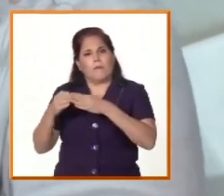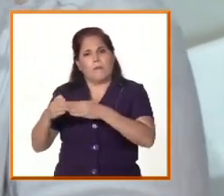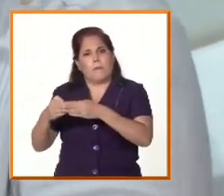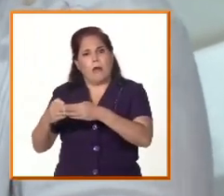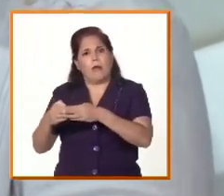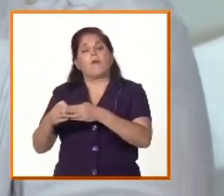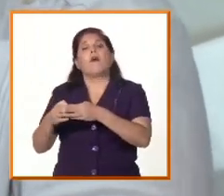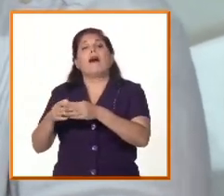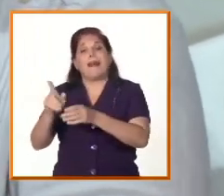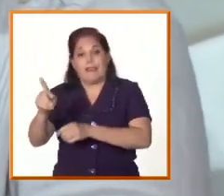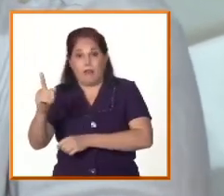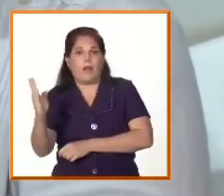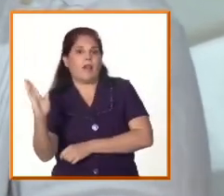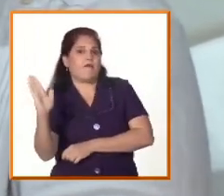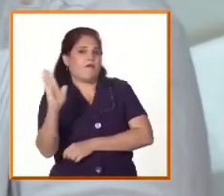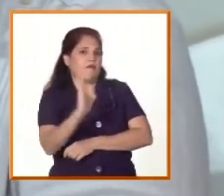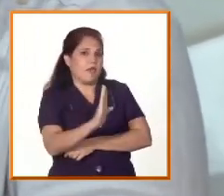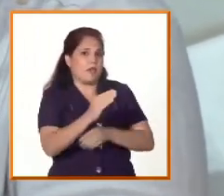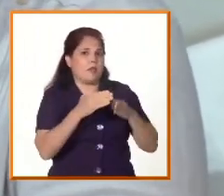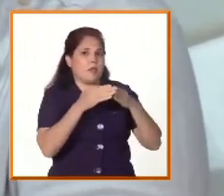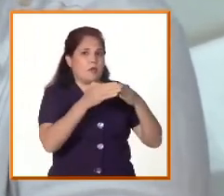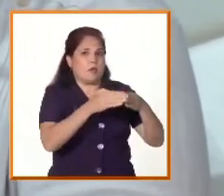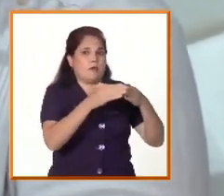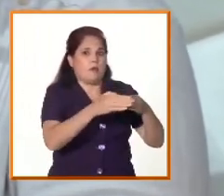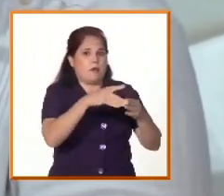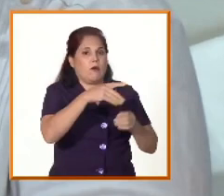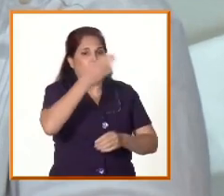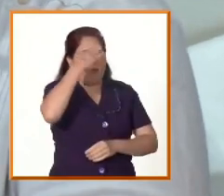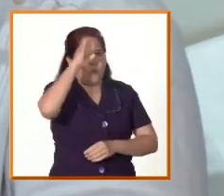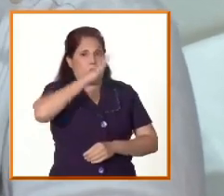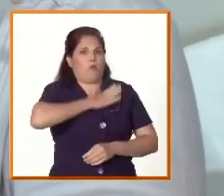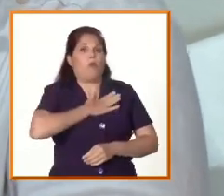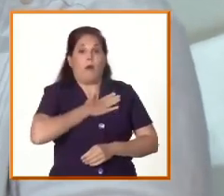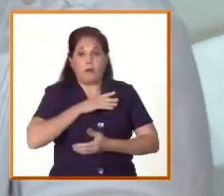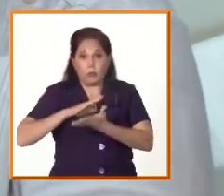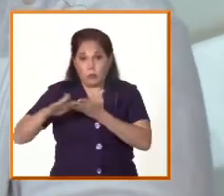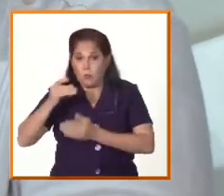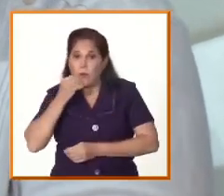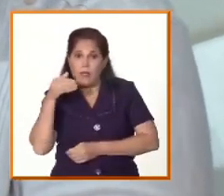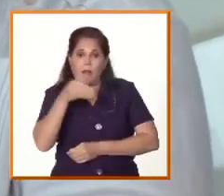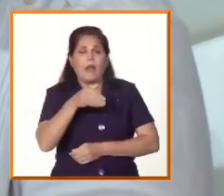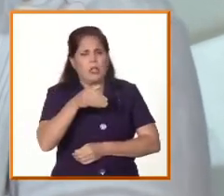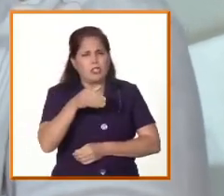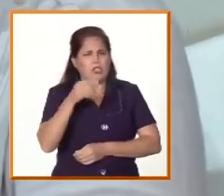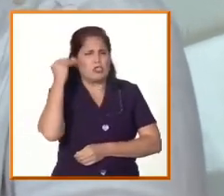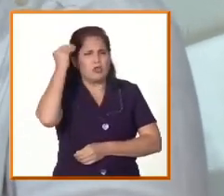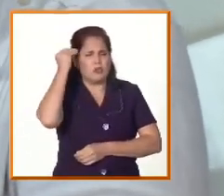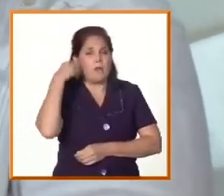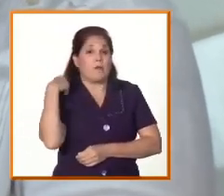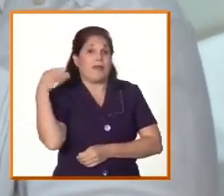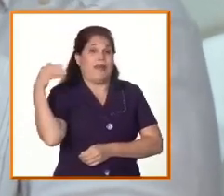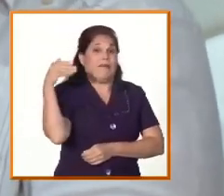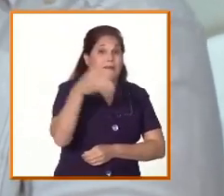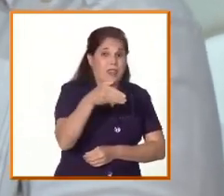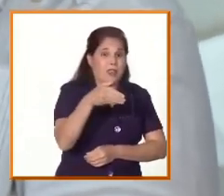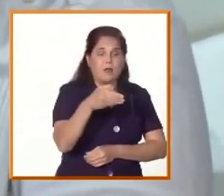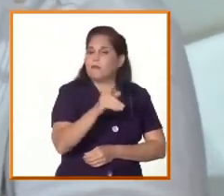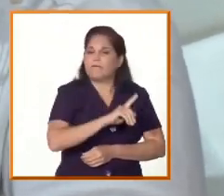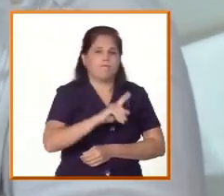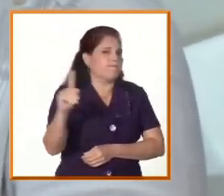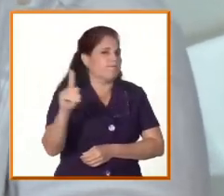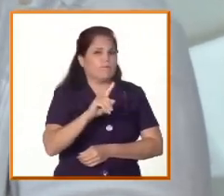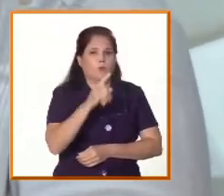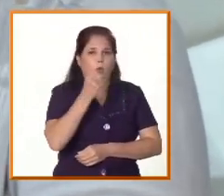mandarlo a esos lugares que también lógicamente tiene un costo en el flete como se le dice en el término de marítimo falso tiene